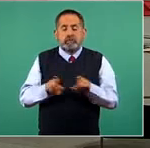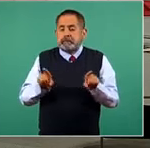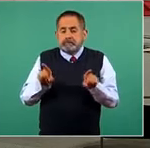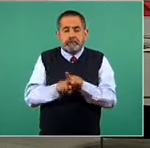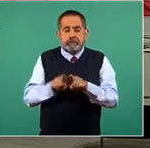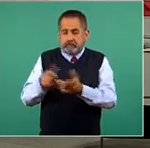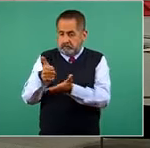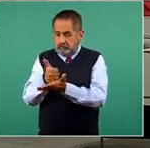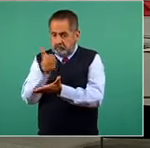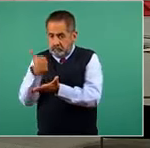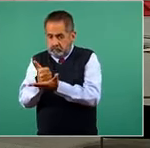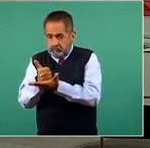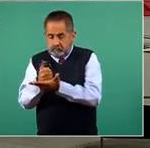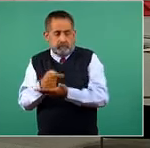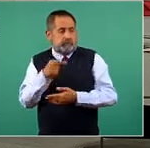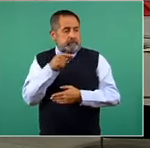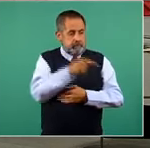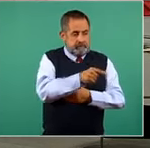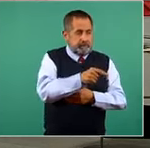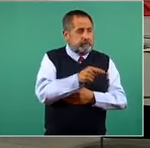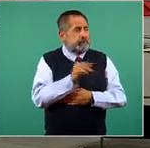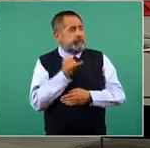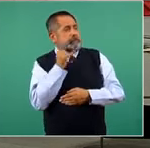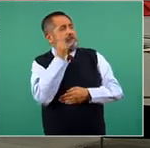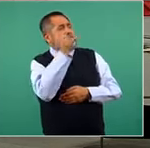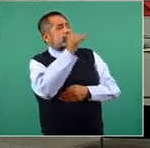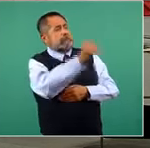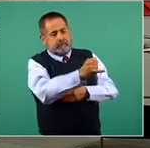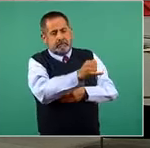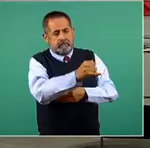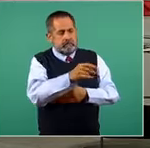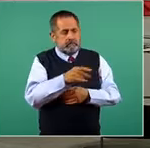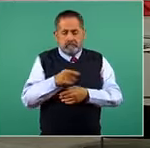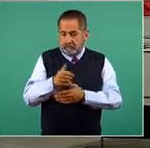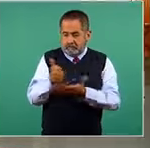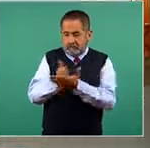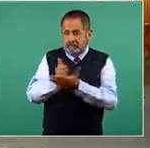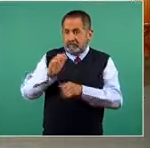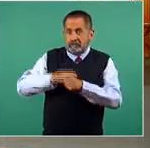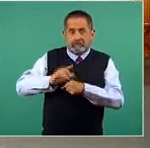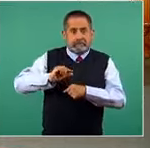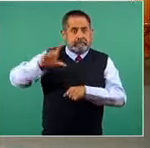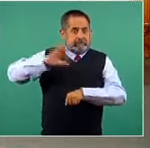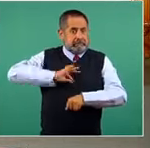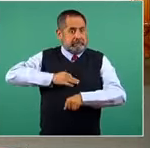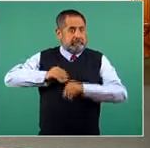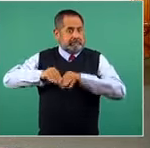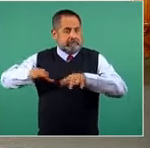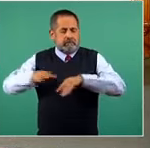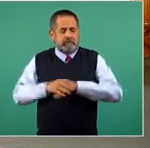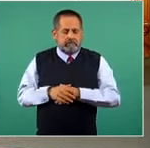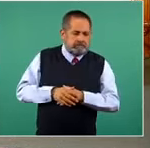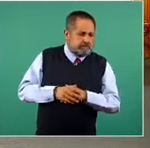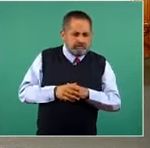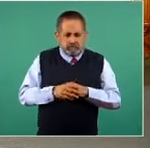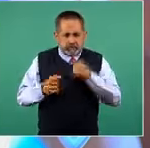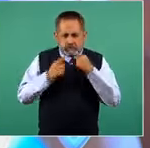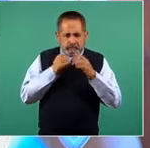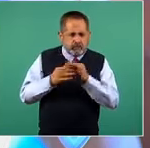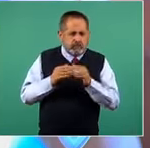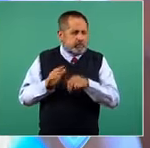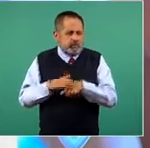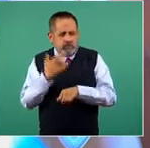en ciudades que en ese momento tenían alta intensidad epidémica, pero también en zonas rurales. Y hemos explicado varias veces el